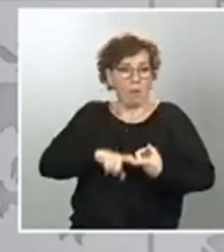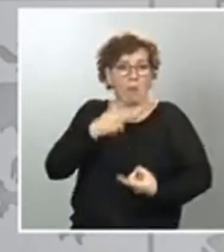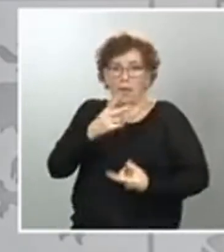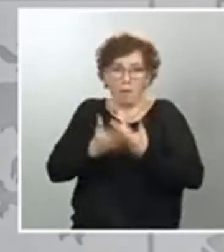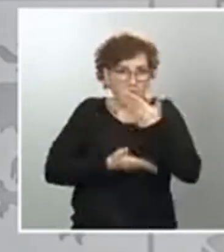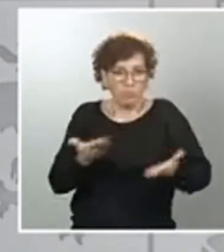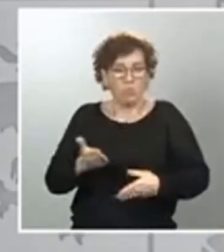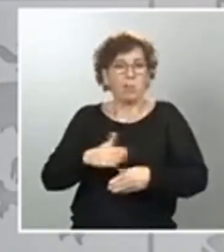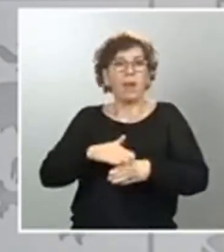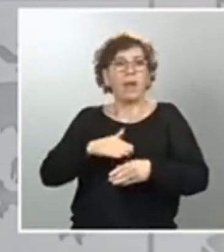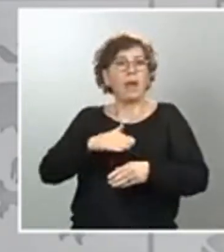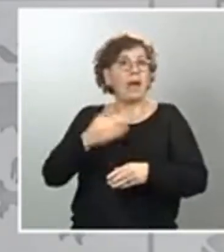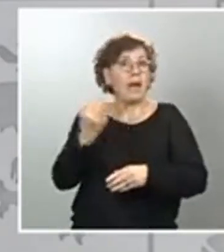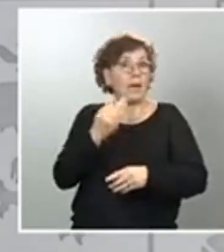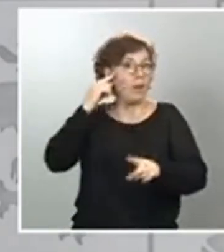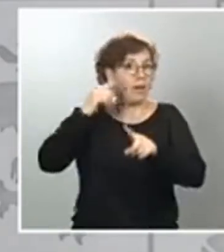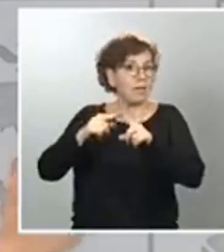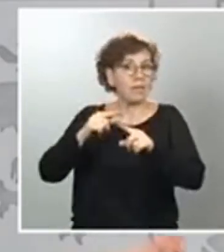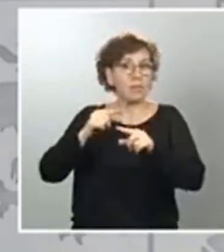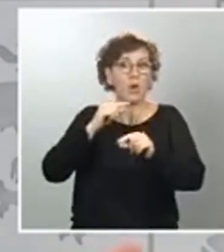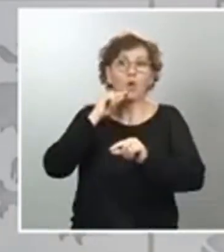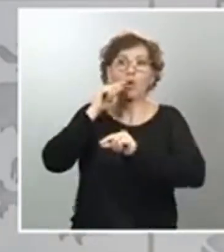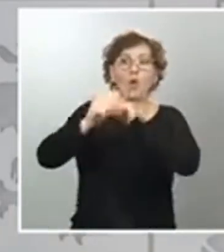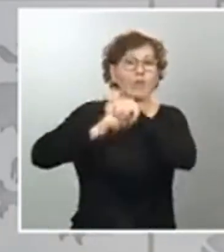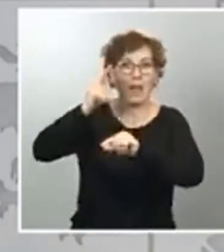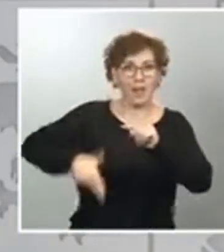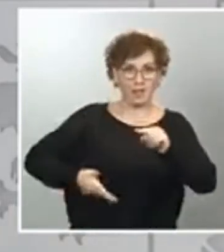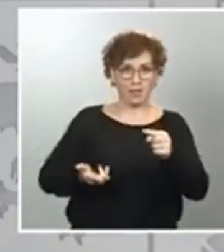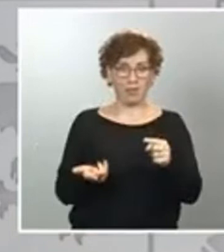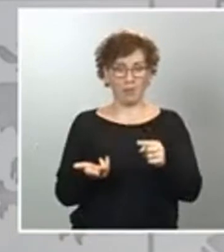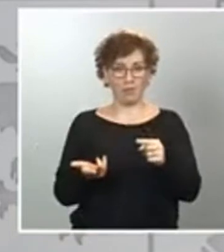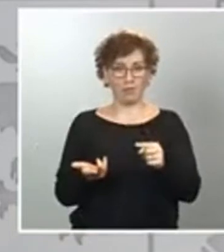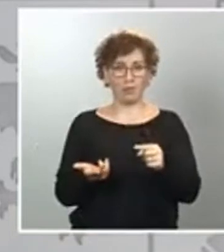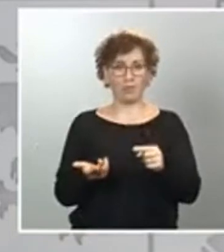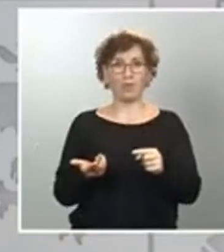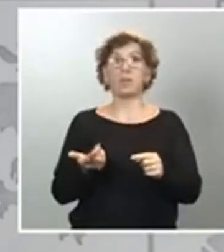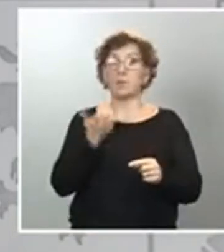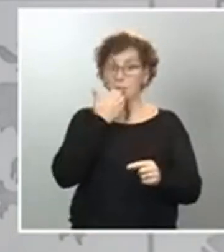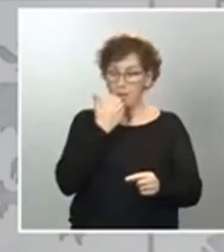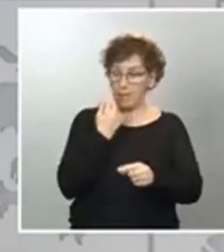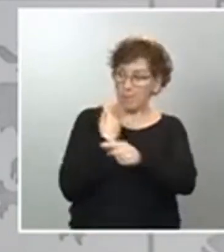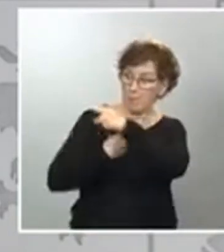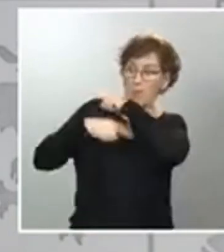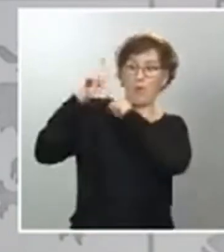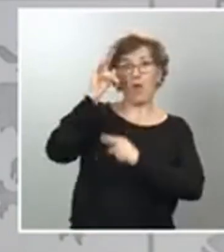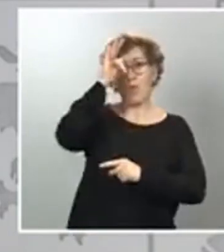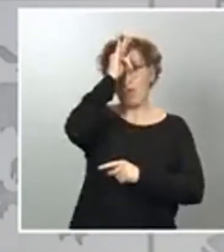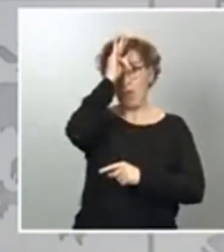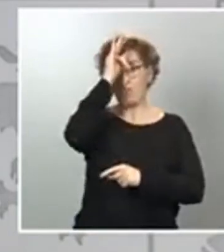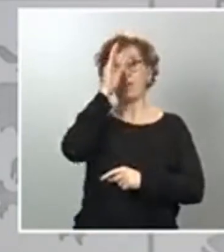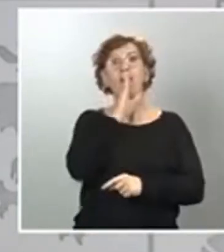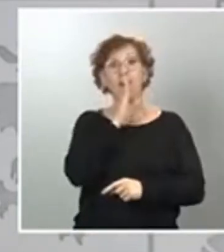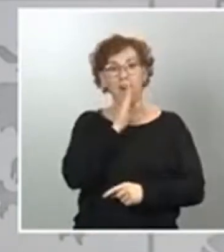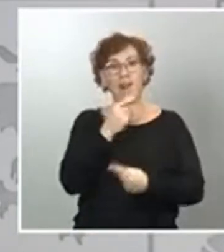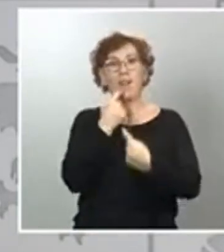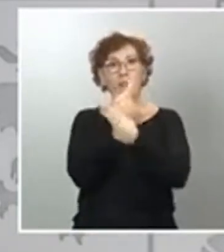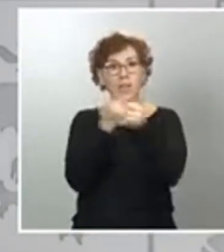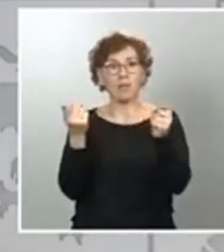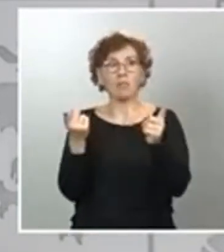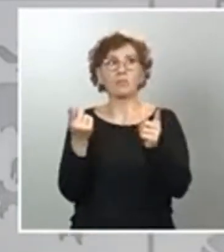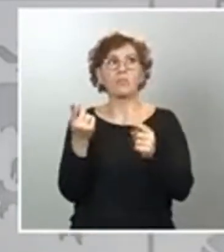contagios a esas personas. De ahí que, por ejemplo, el domingo pasado dijésemos que lo que no podíamos hacer